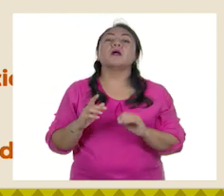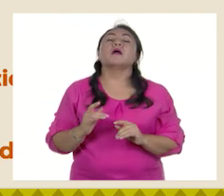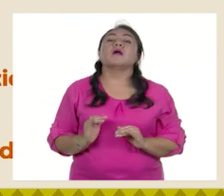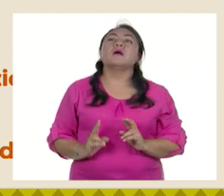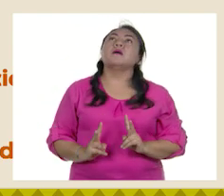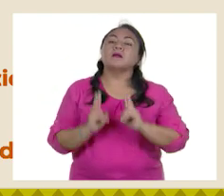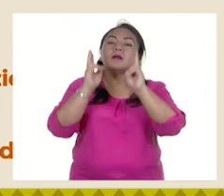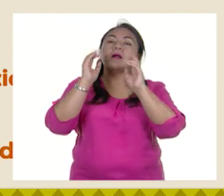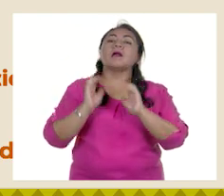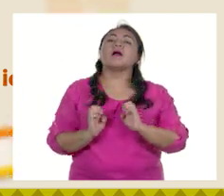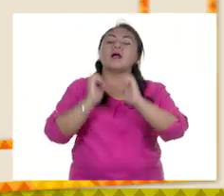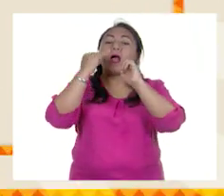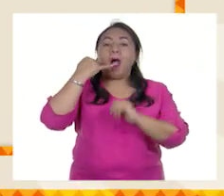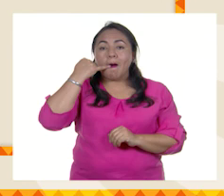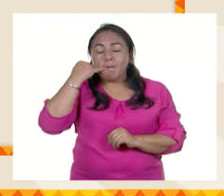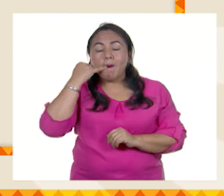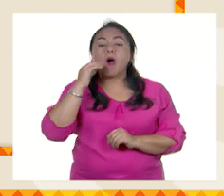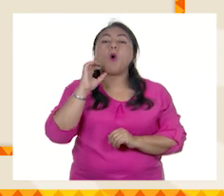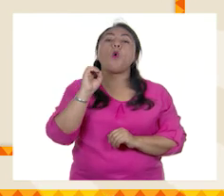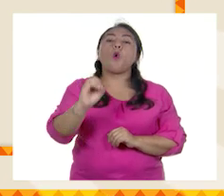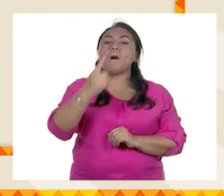y Monumento a la Madre.